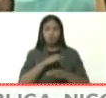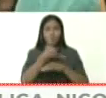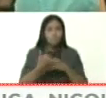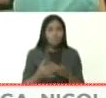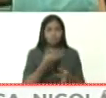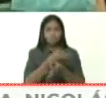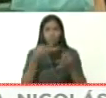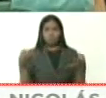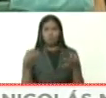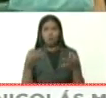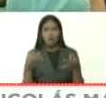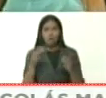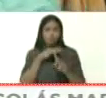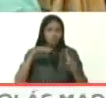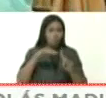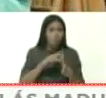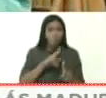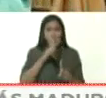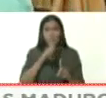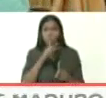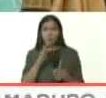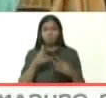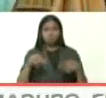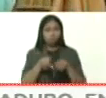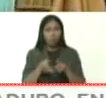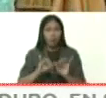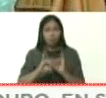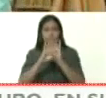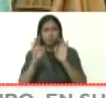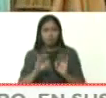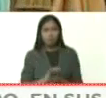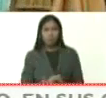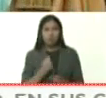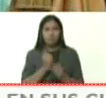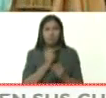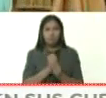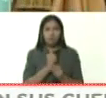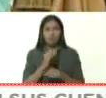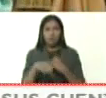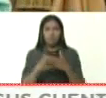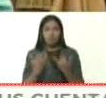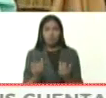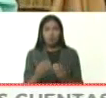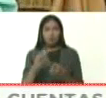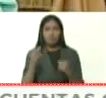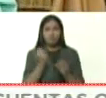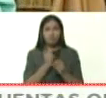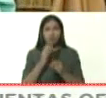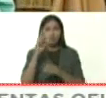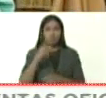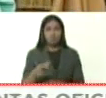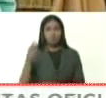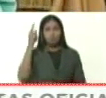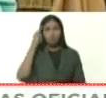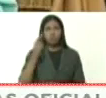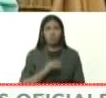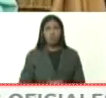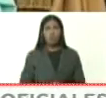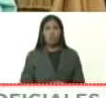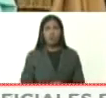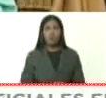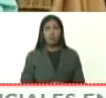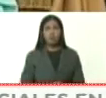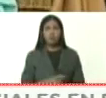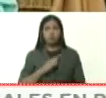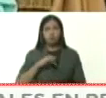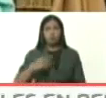perversos, de tanta conspiración, de tanto complot, es el trabajo. Trabajar todos los días. Es el amor que